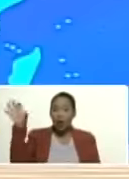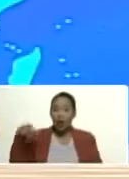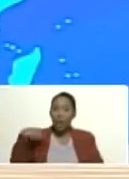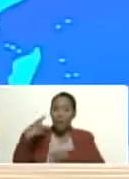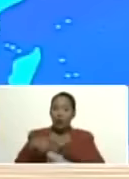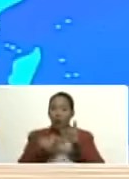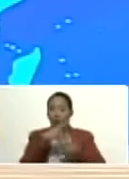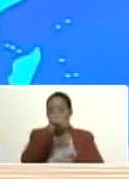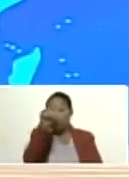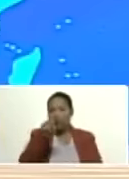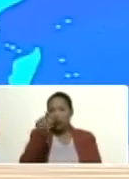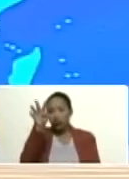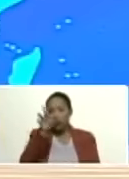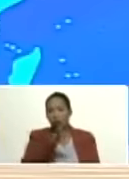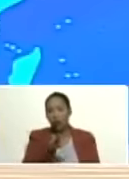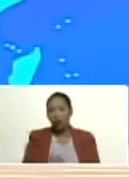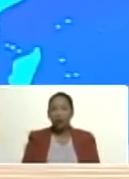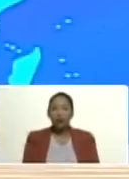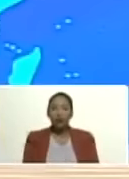Esequiba